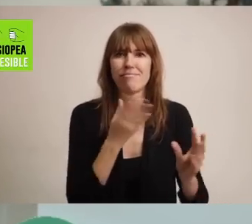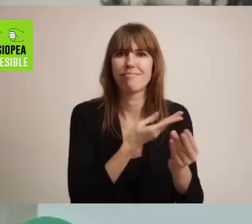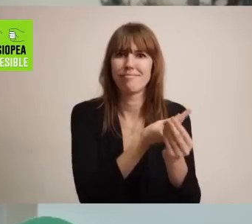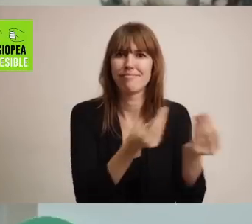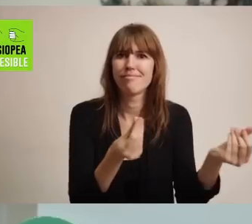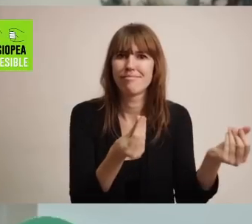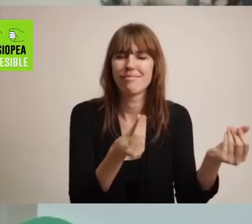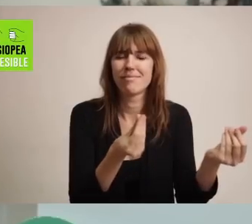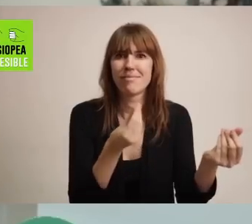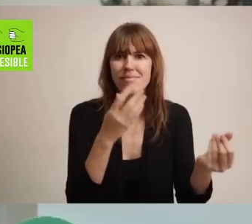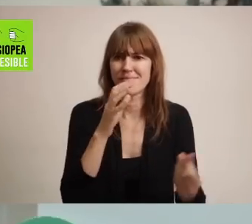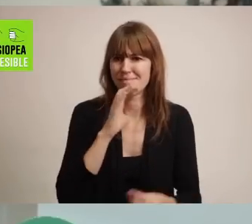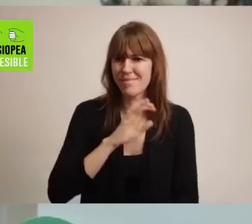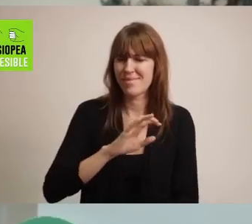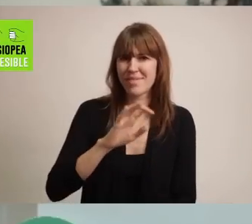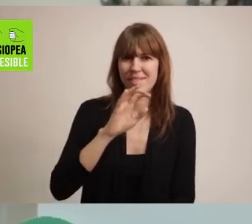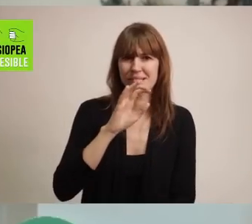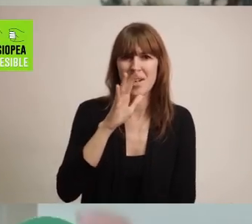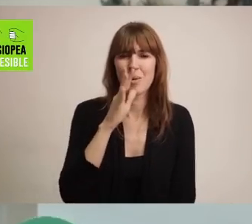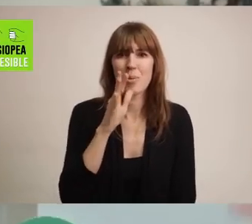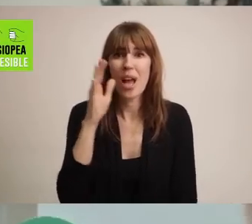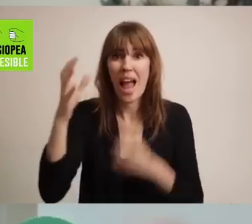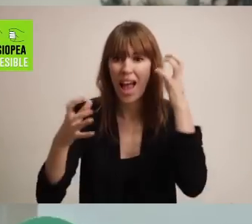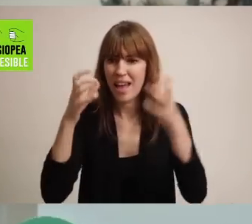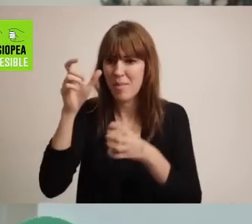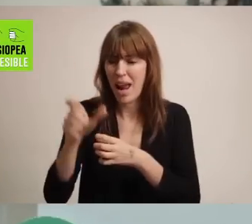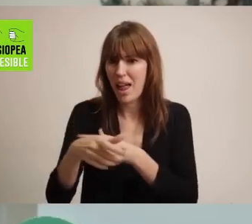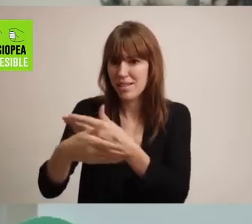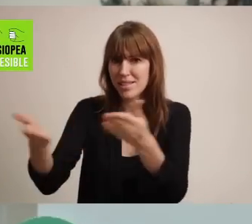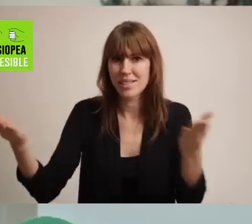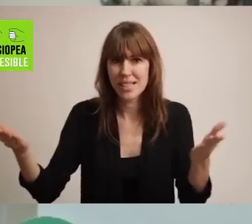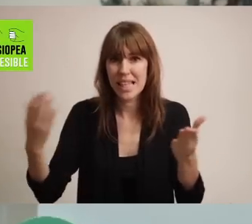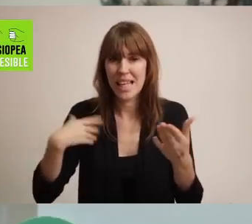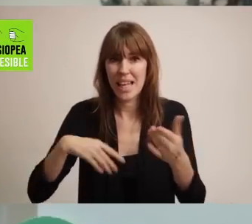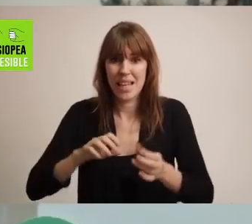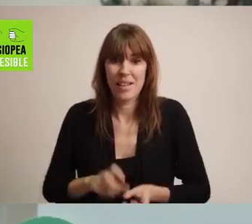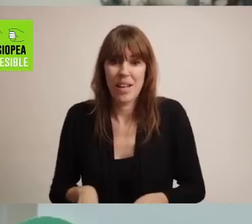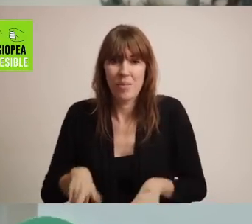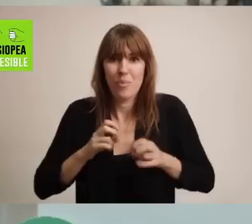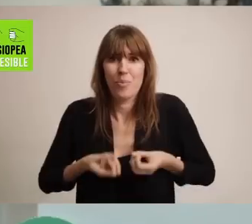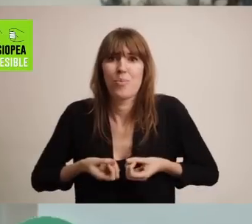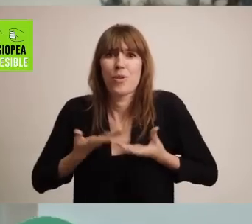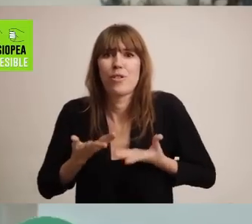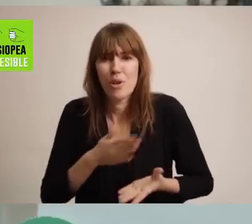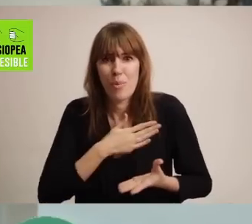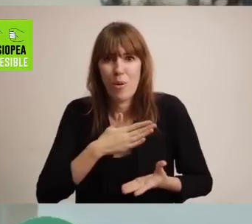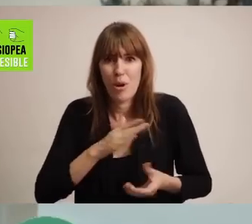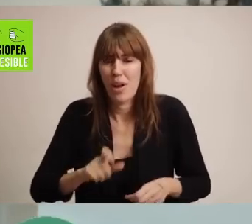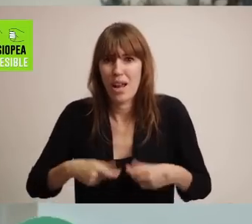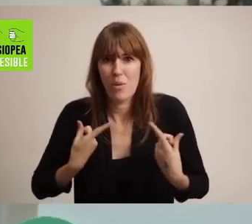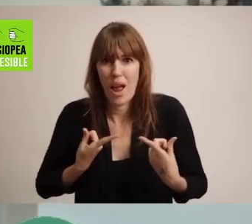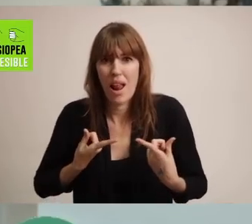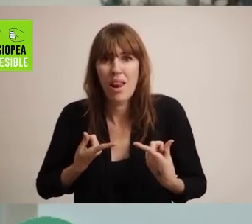qué estos animales, por pura intuición, por puro impulso, tenían este tipo de actuaciones. Entonces empezó